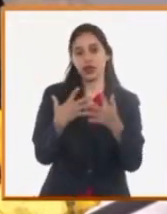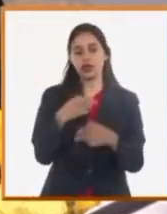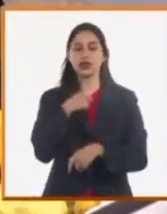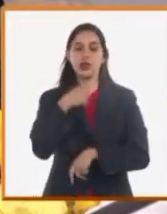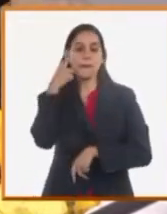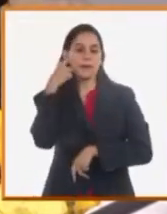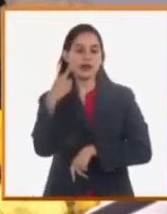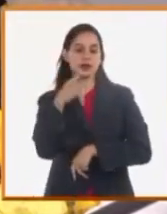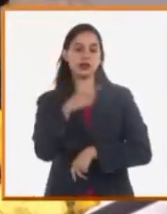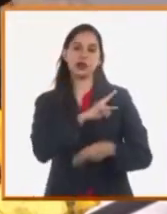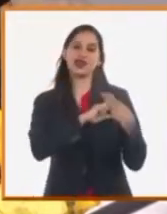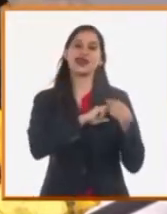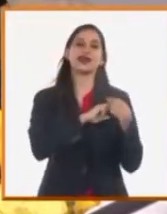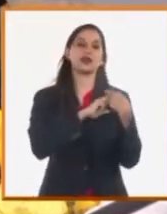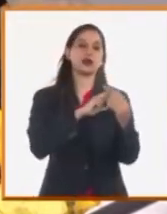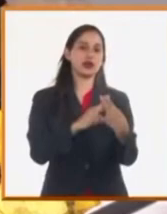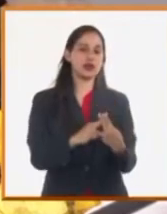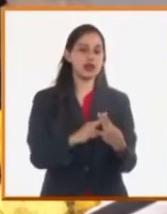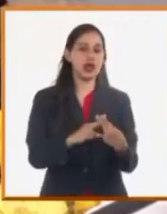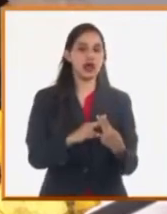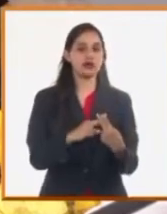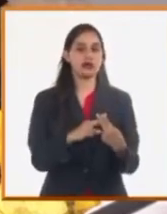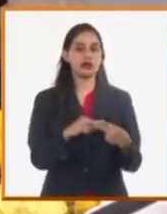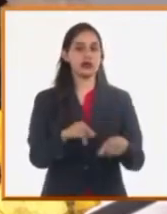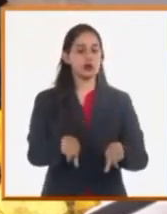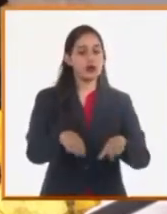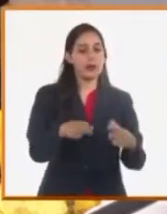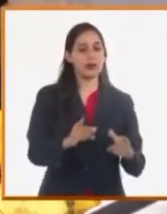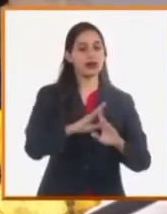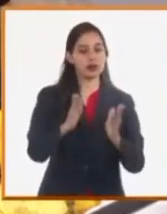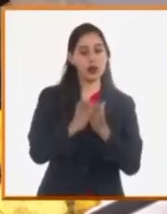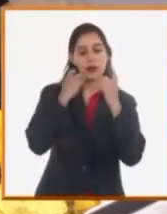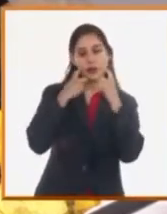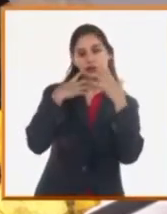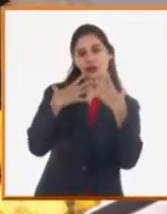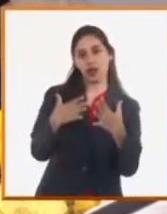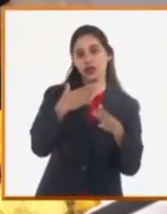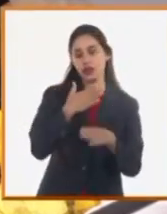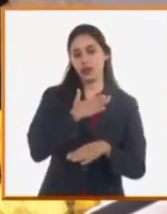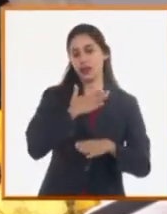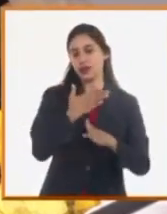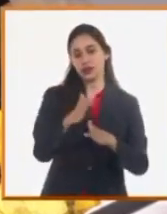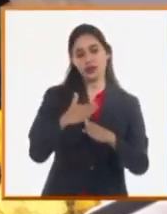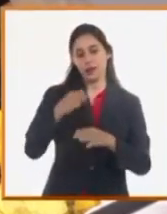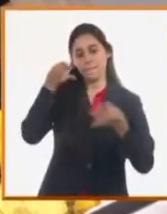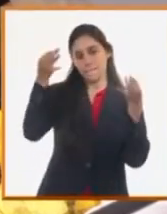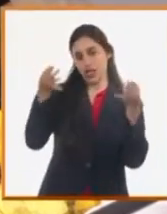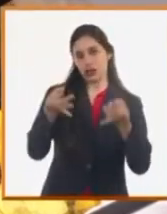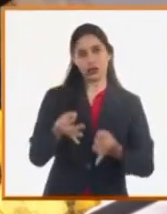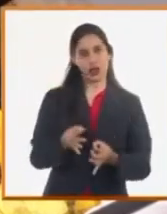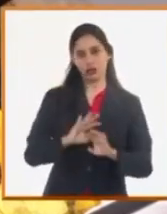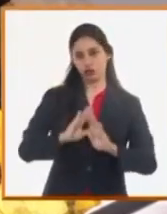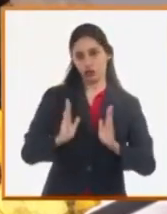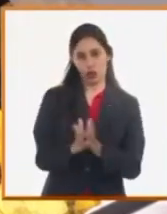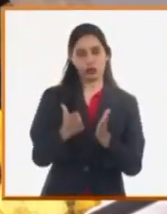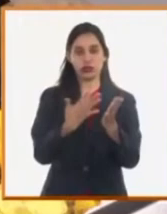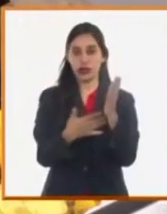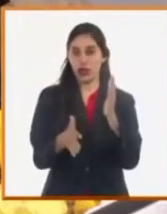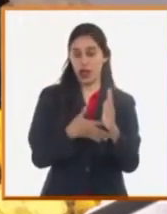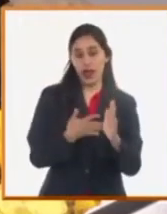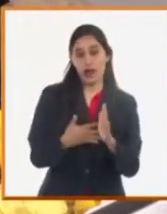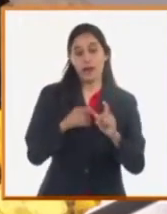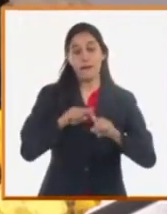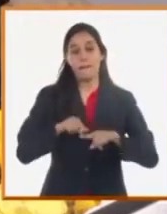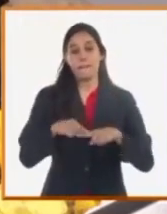sin sin intentar dar un concepto académico ni que esta sea una verdad absoluta eh creo que aunque tiene que